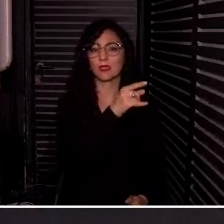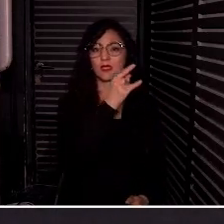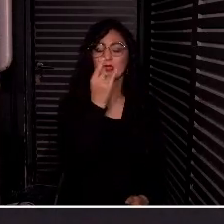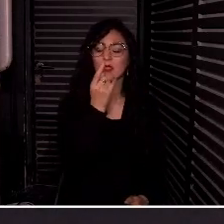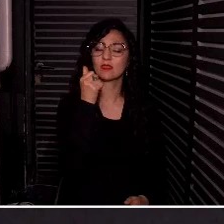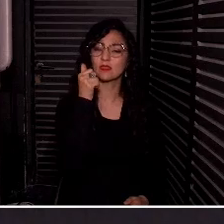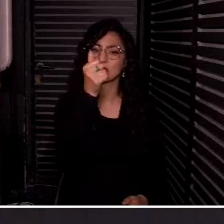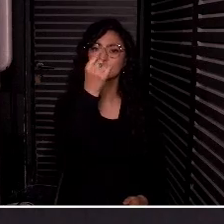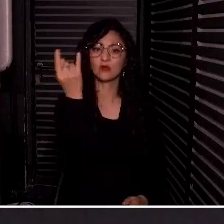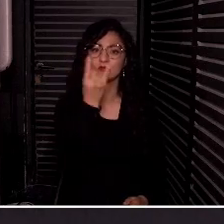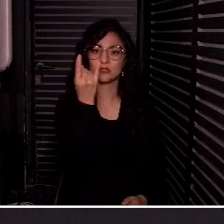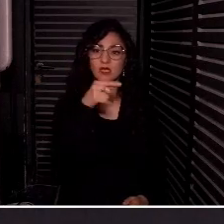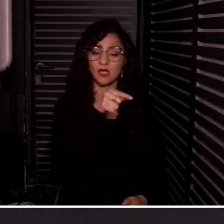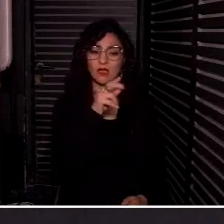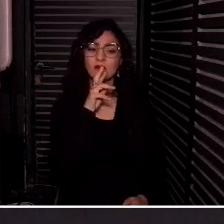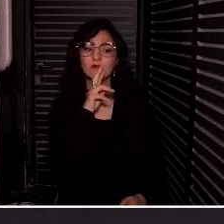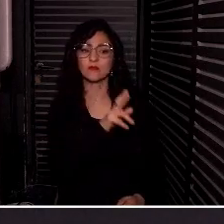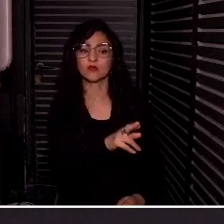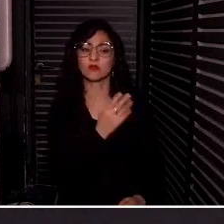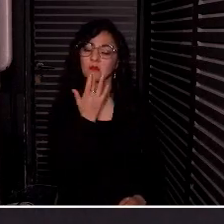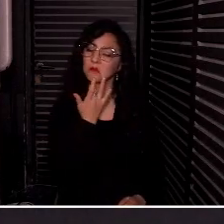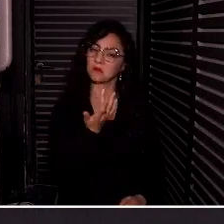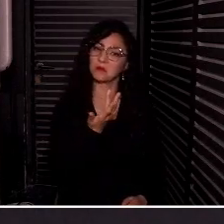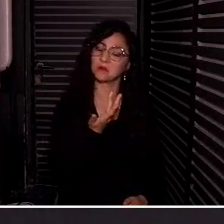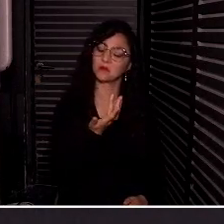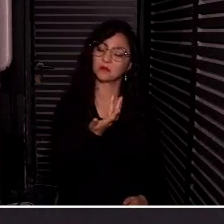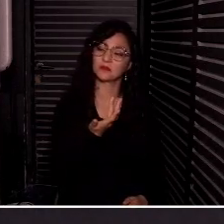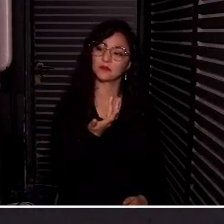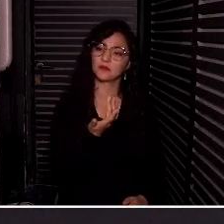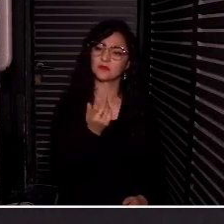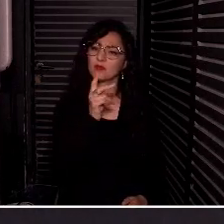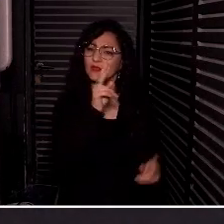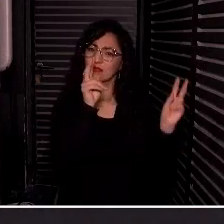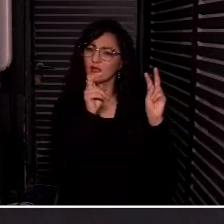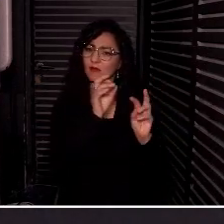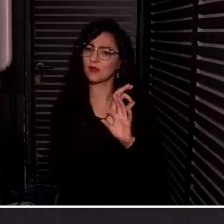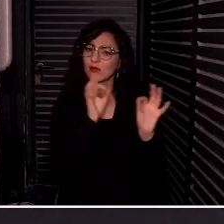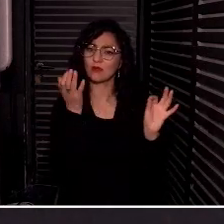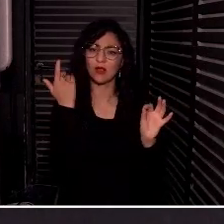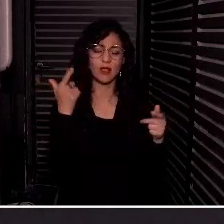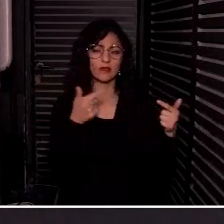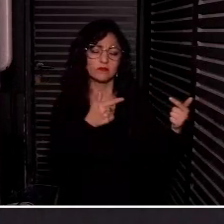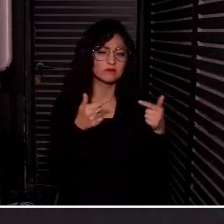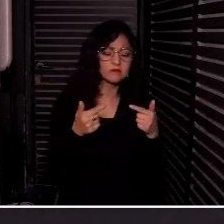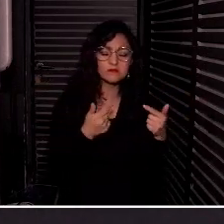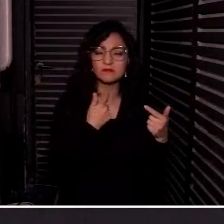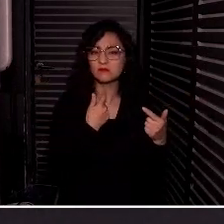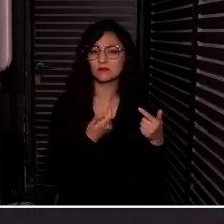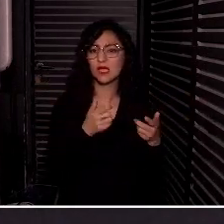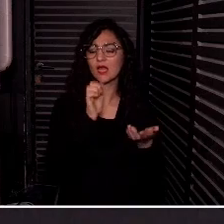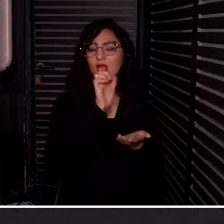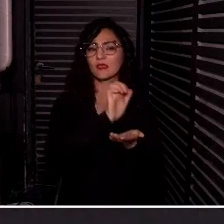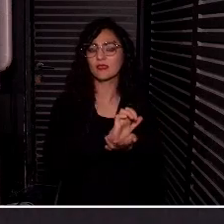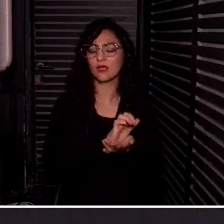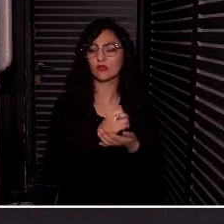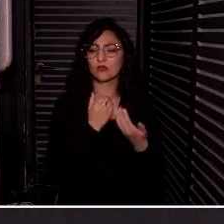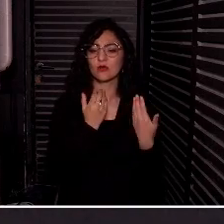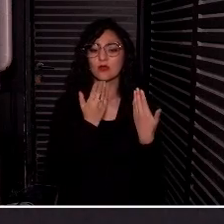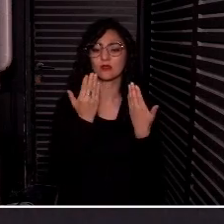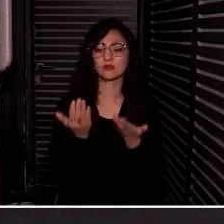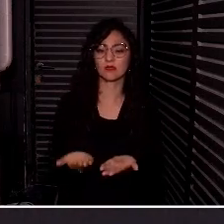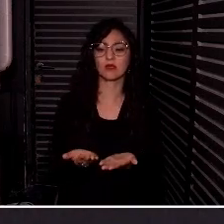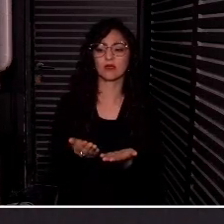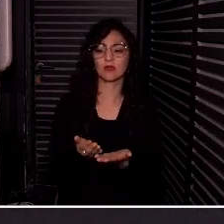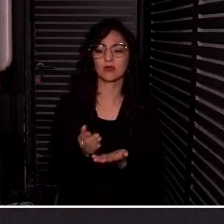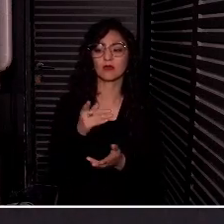director jurídico el que responde esto y me parece que es como una cuestión que nunca se debatió en Chile en el fondo el estado le da esto Esta